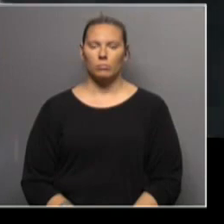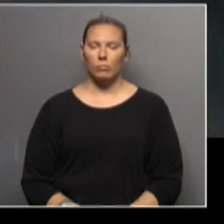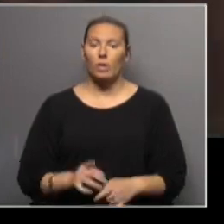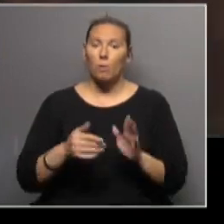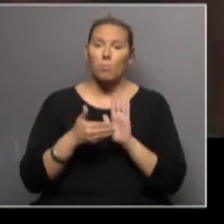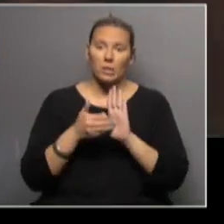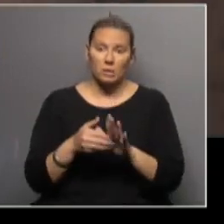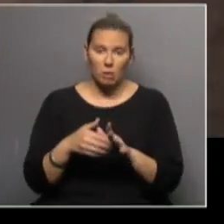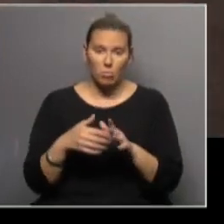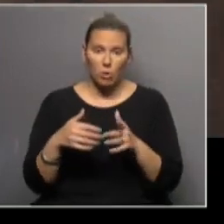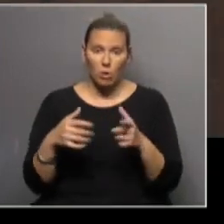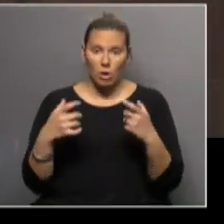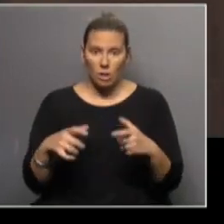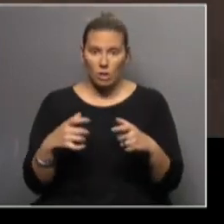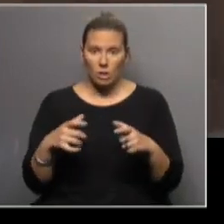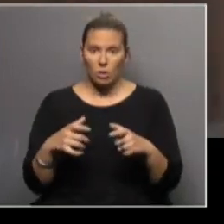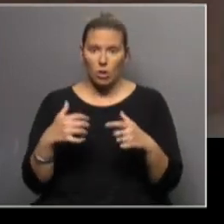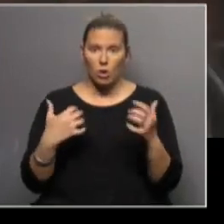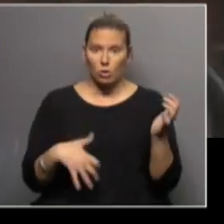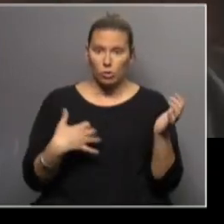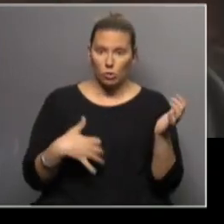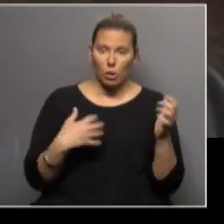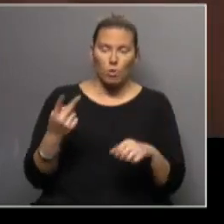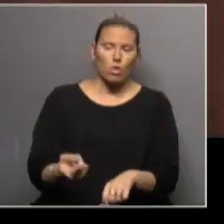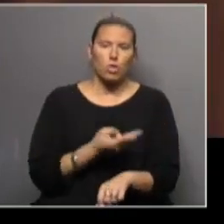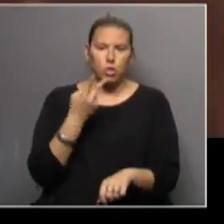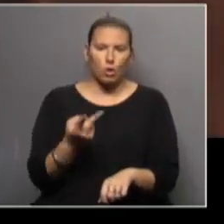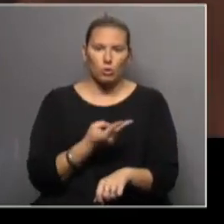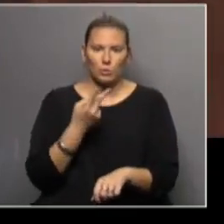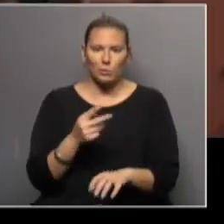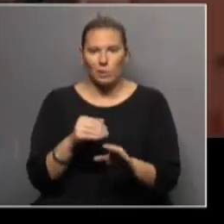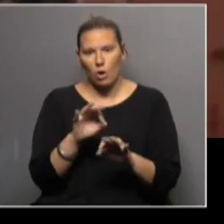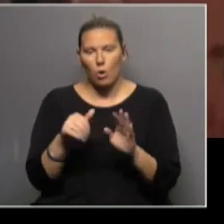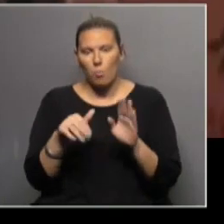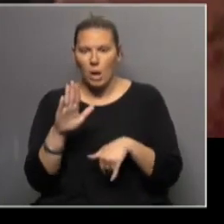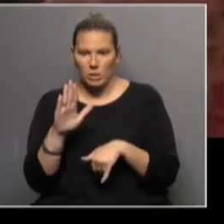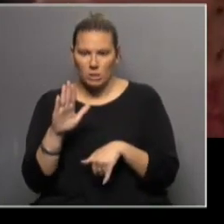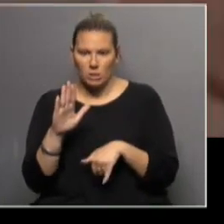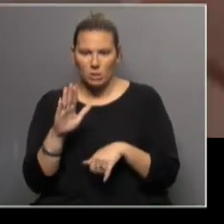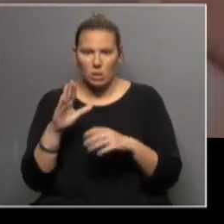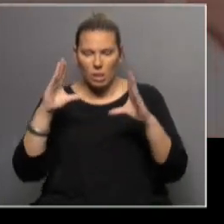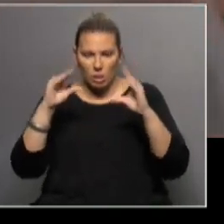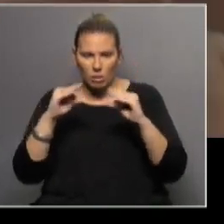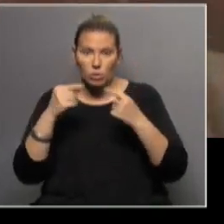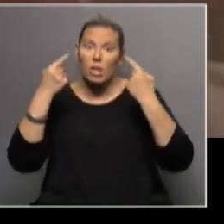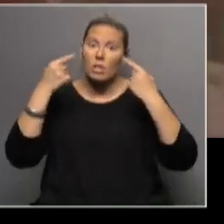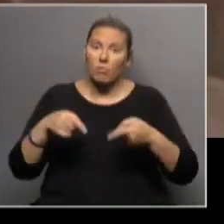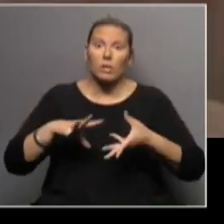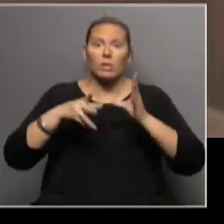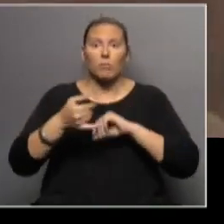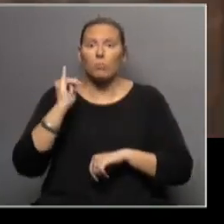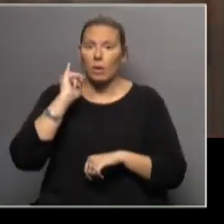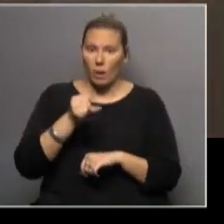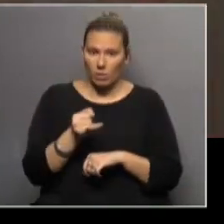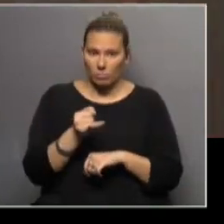Presentamos el disco y tocamos aproximadamente 2 horas y pico en cada noche, que van a ser diferentes porque vamos